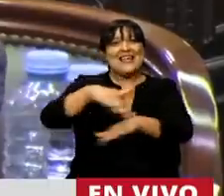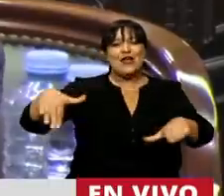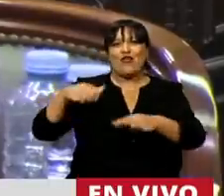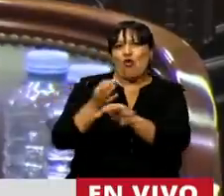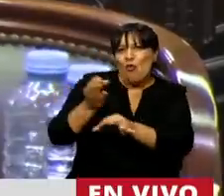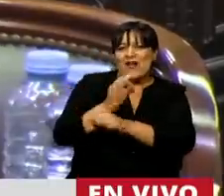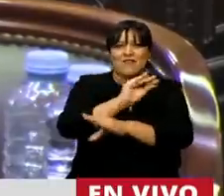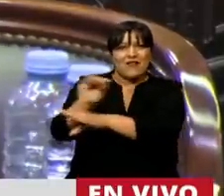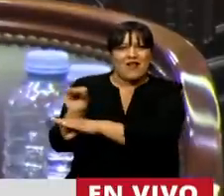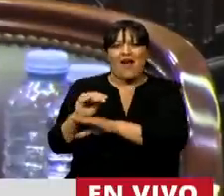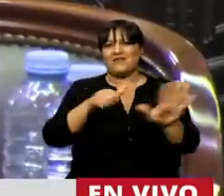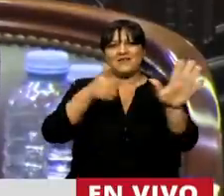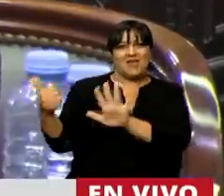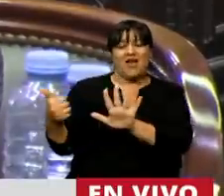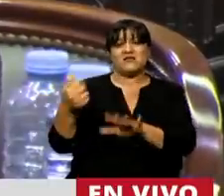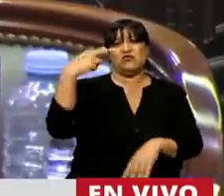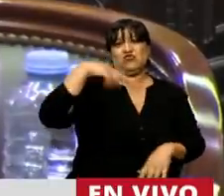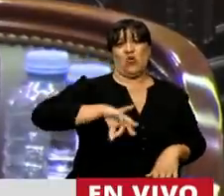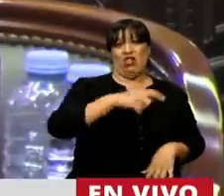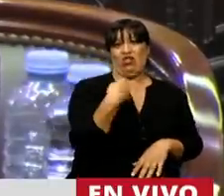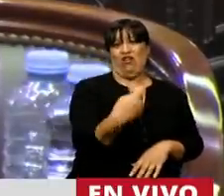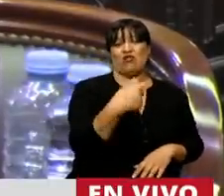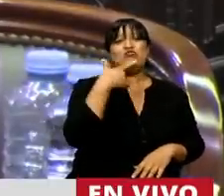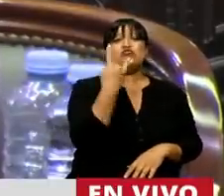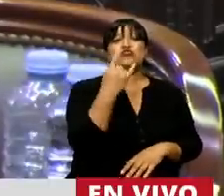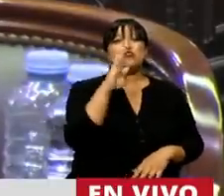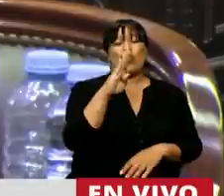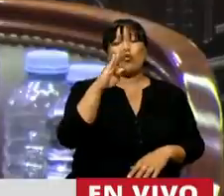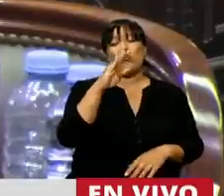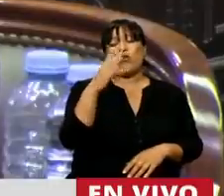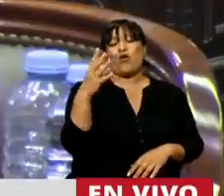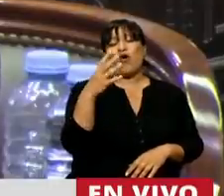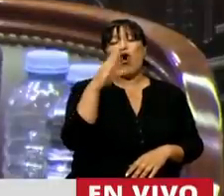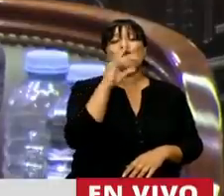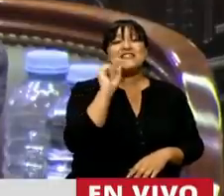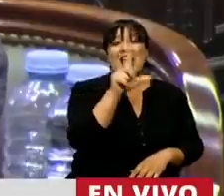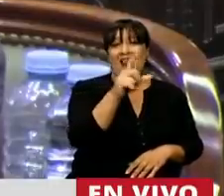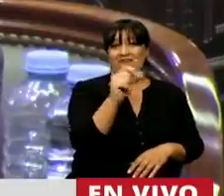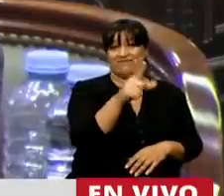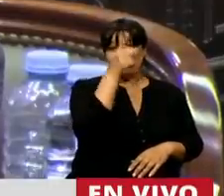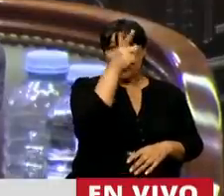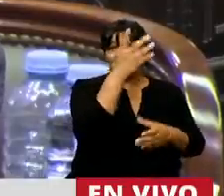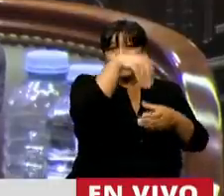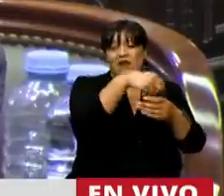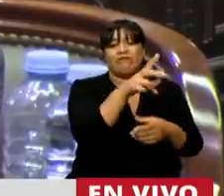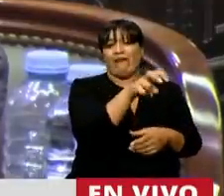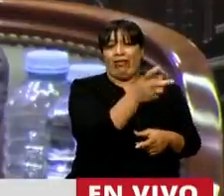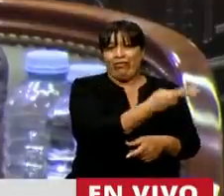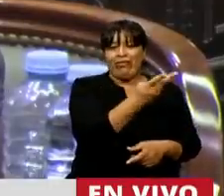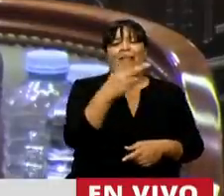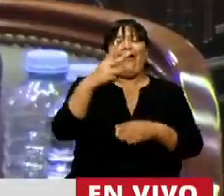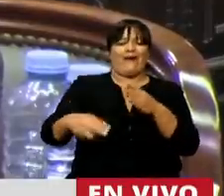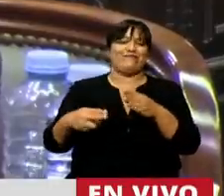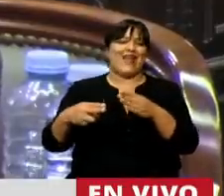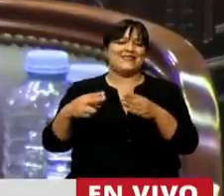criarnos, su sueldo miserable de su oficial del ejército no alcanzaba, bueno, se la rebusco. Un día me dijo, ¿y por qué cuento